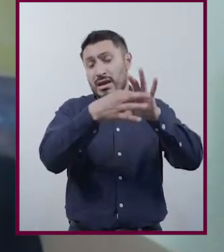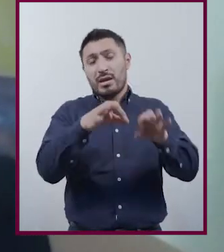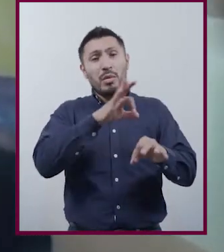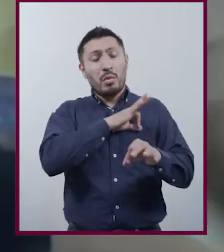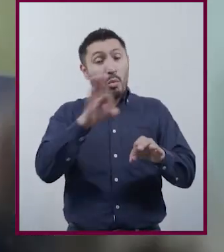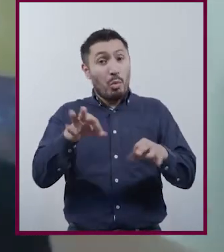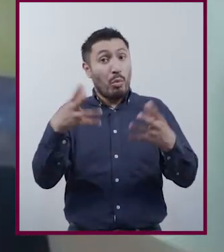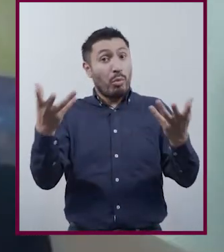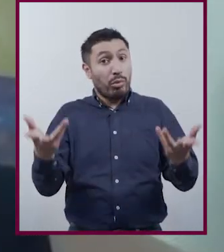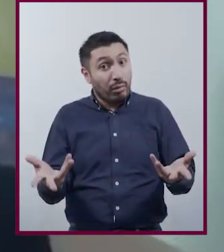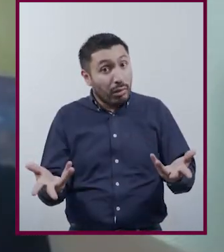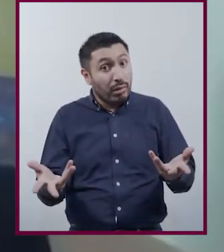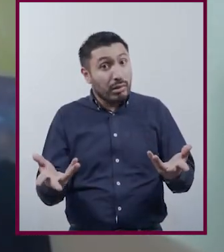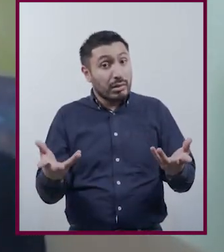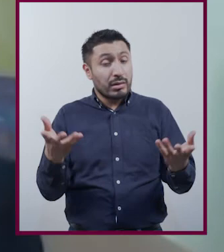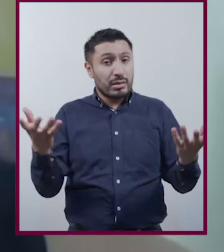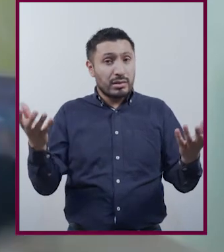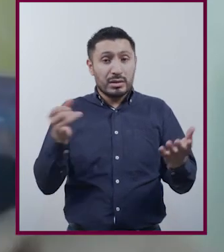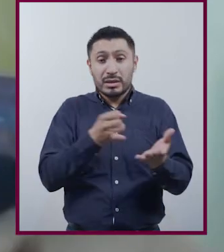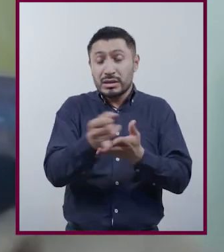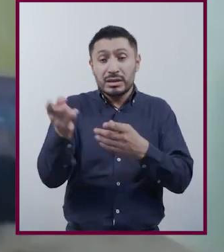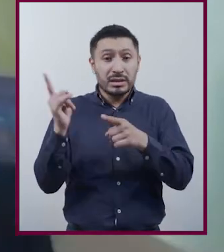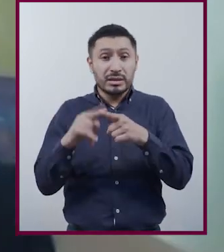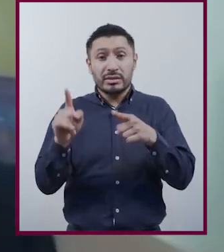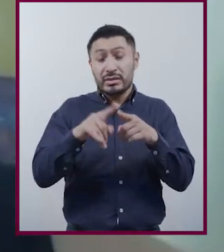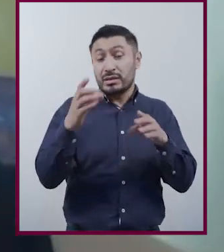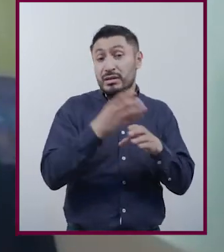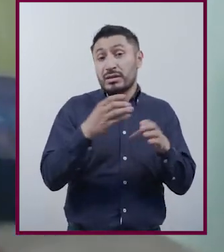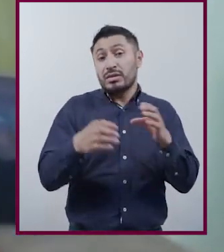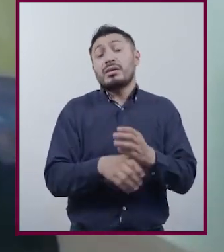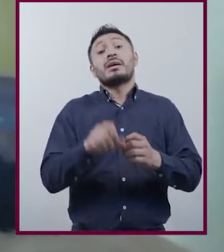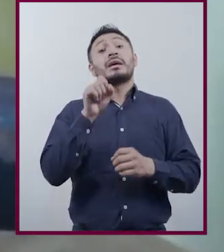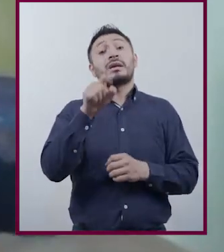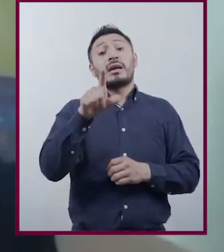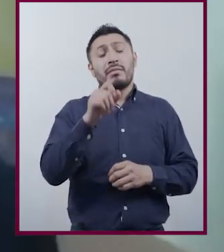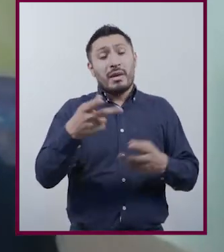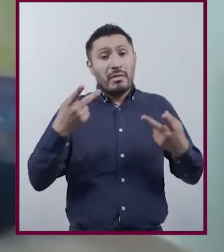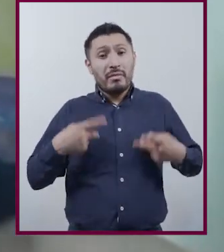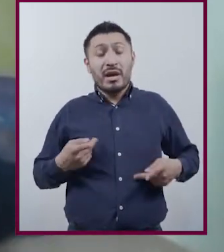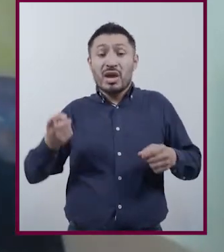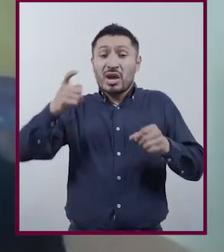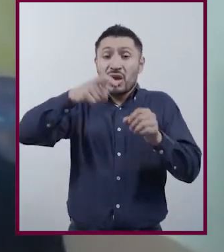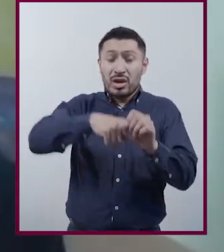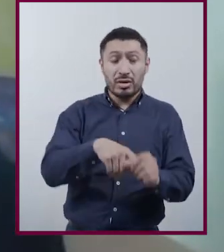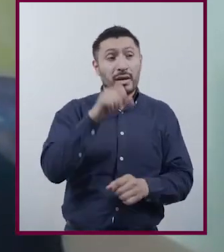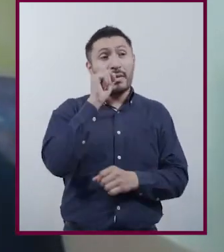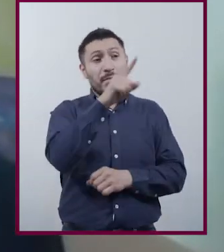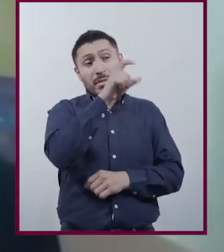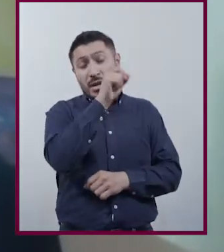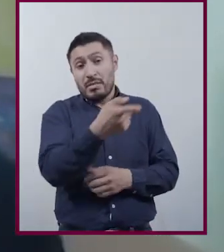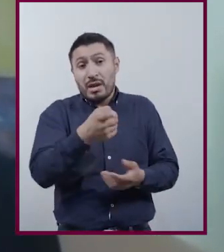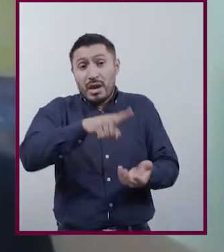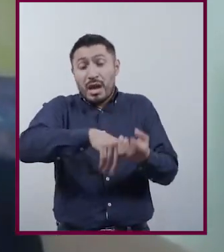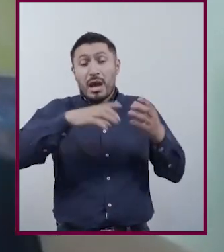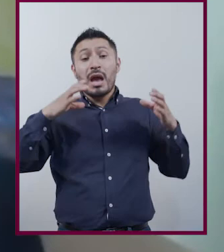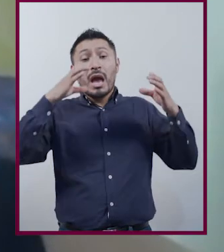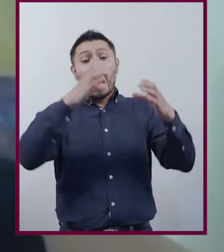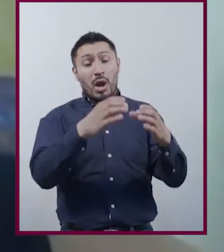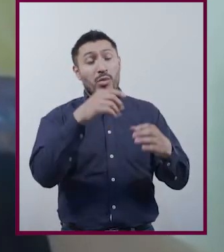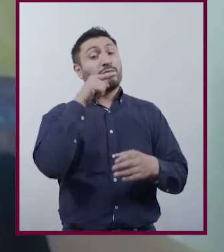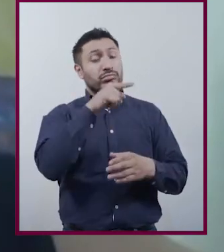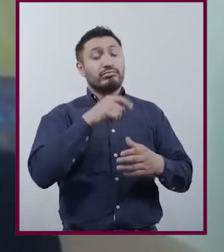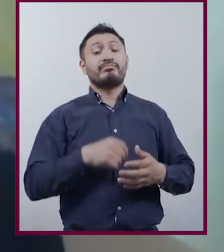impactar incluso en los miembros de esa propia comunidad o clase